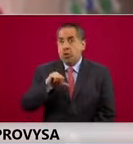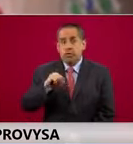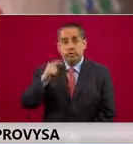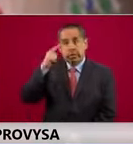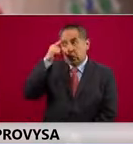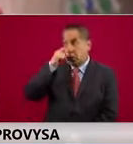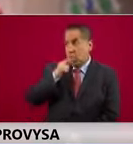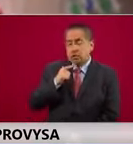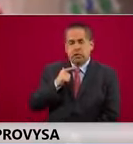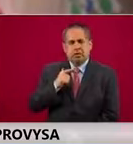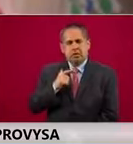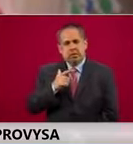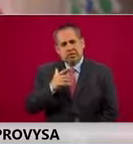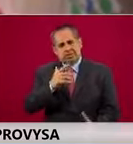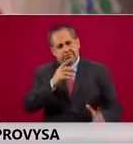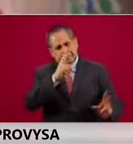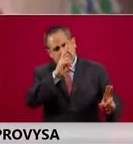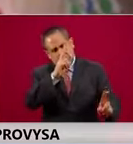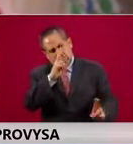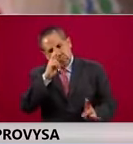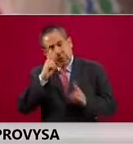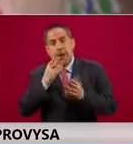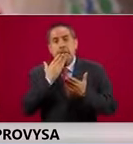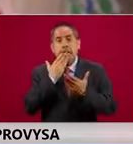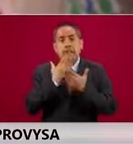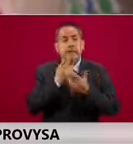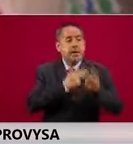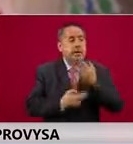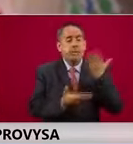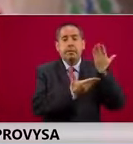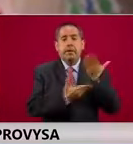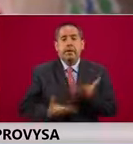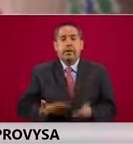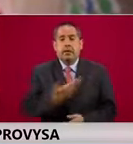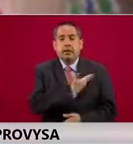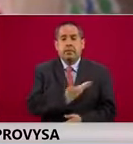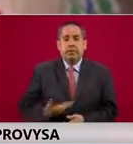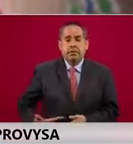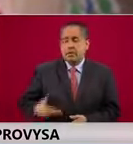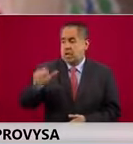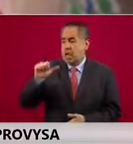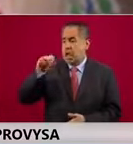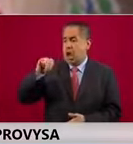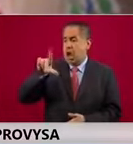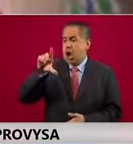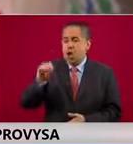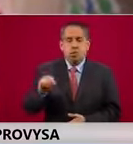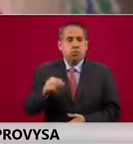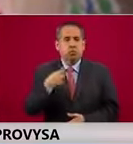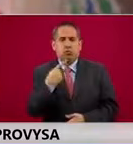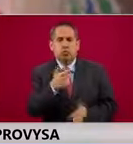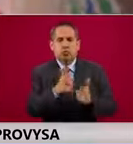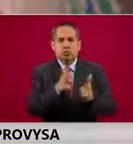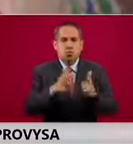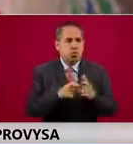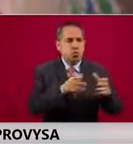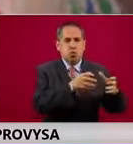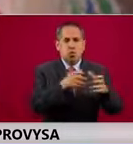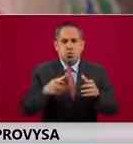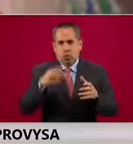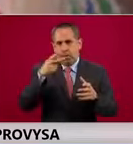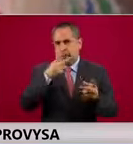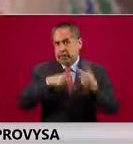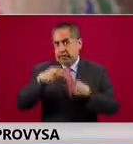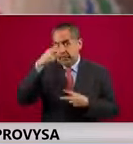Bueno. Nos dice José Antonio, la mañanera rememora aquel programa de televisivo de los años